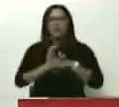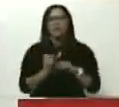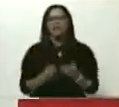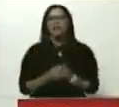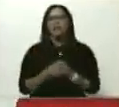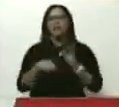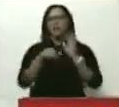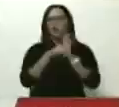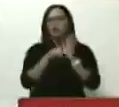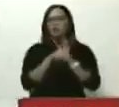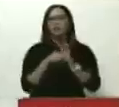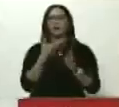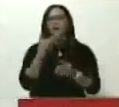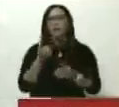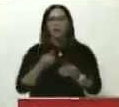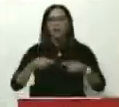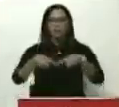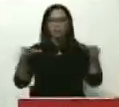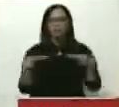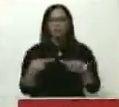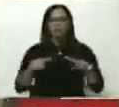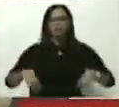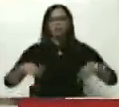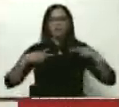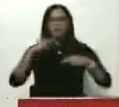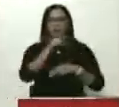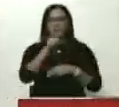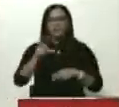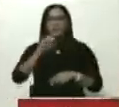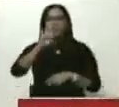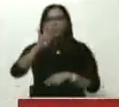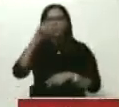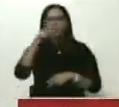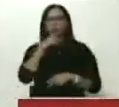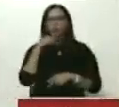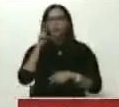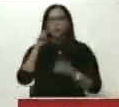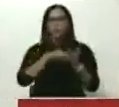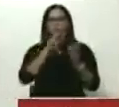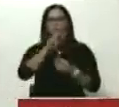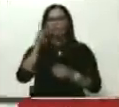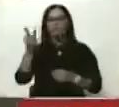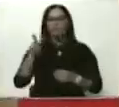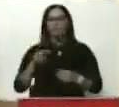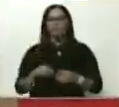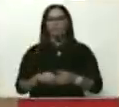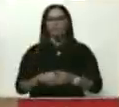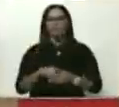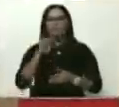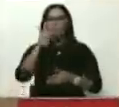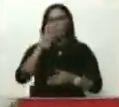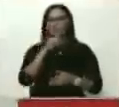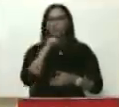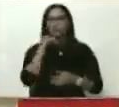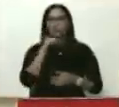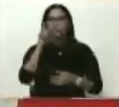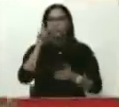mejorar las condiciones de vida de la ciudadanía. 4 de octubre del 2022, 4 de